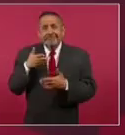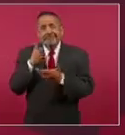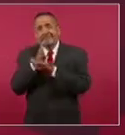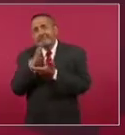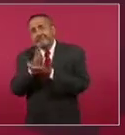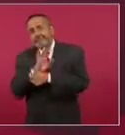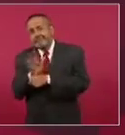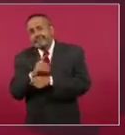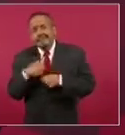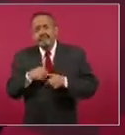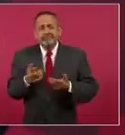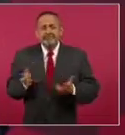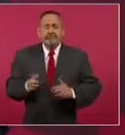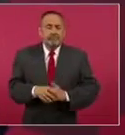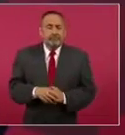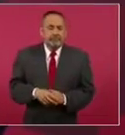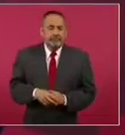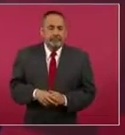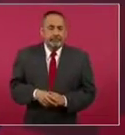quizá por